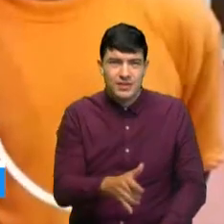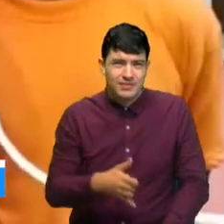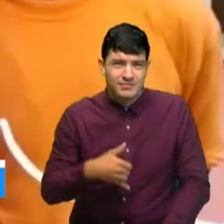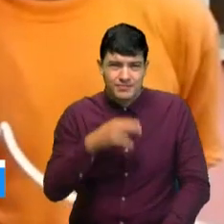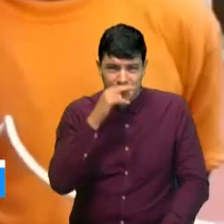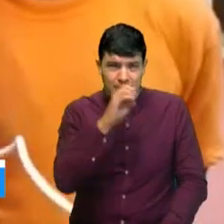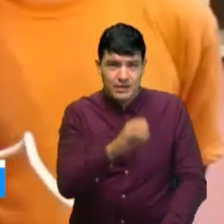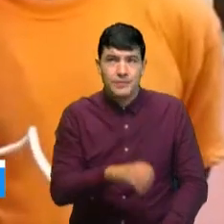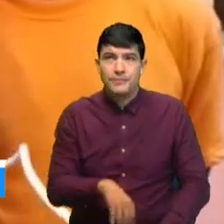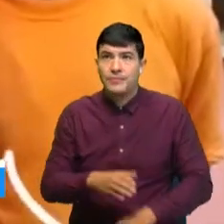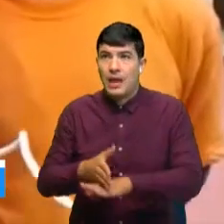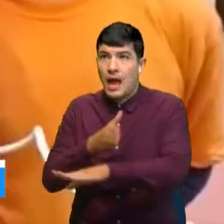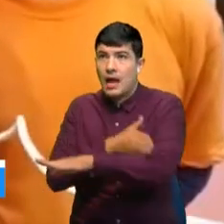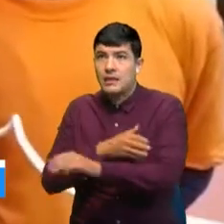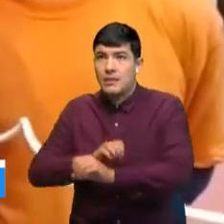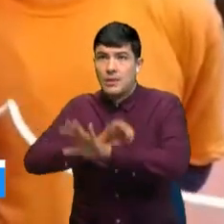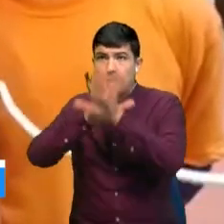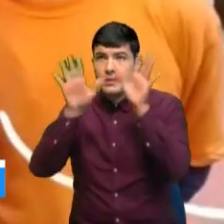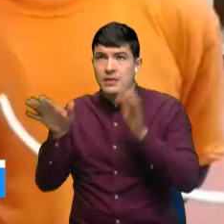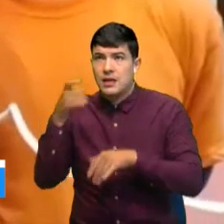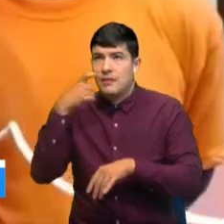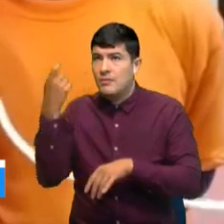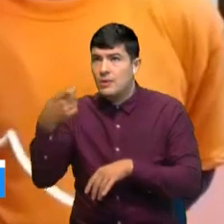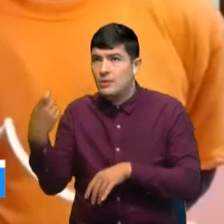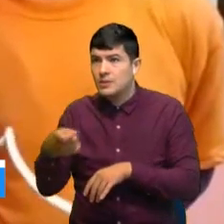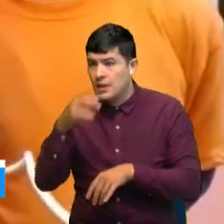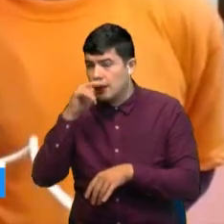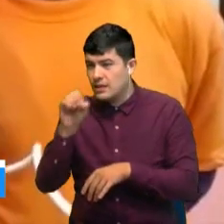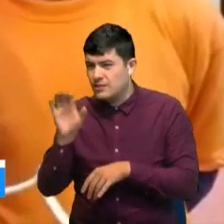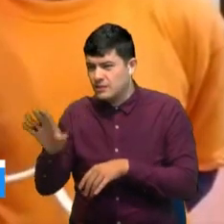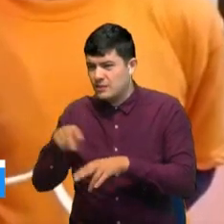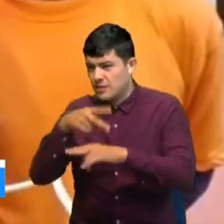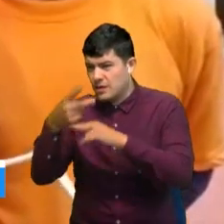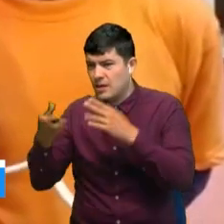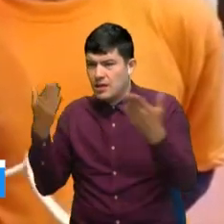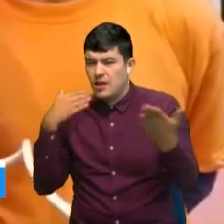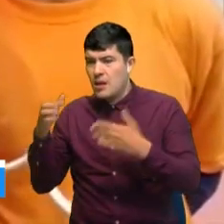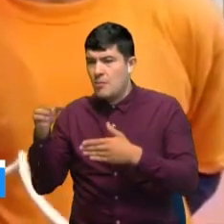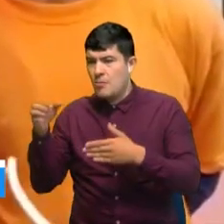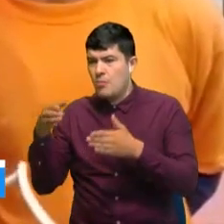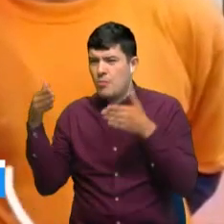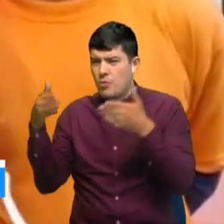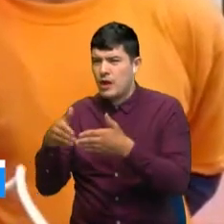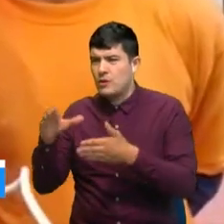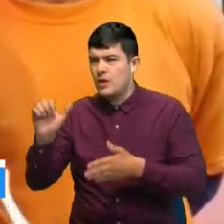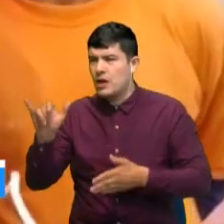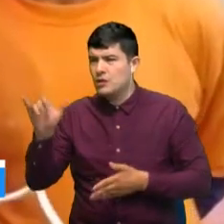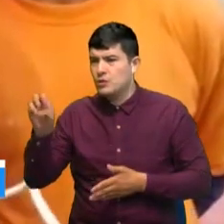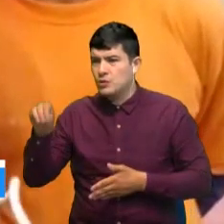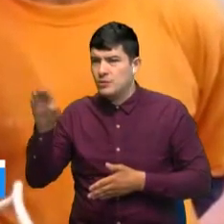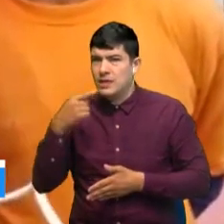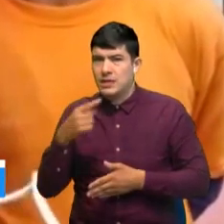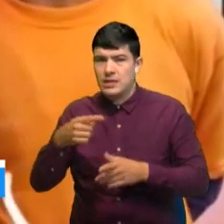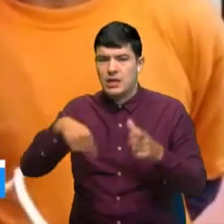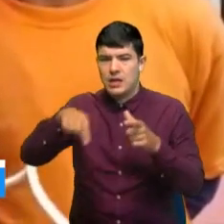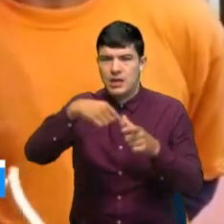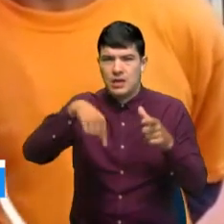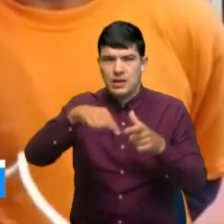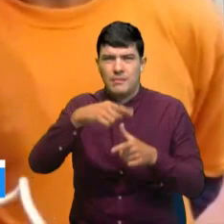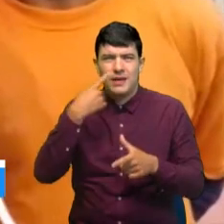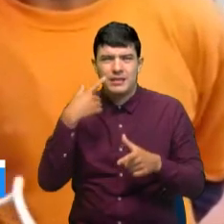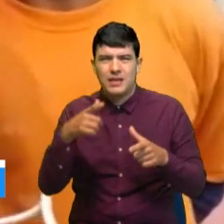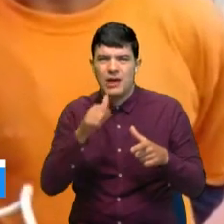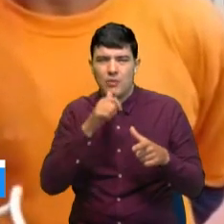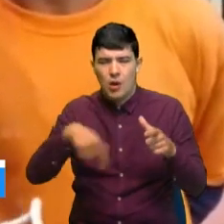mañana salimos a la búsqueda del niño que según aérea puerto kayumba lo encontramos ahí en un sitio que dice en el remolino aquí mab agente puente